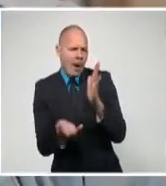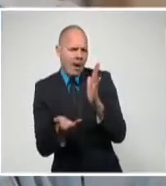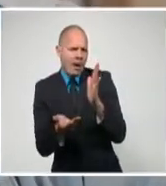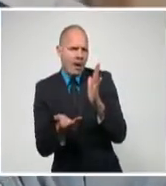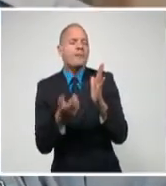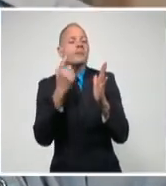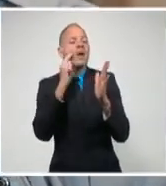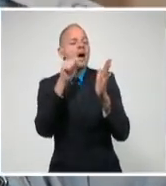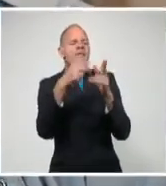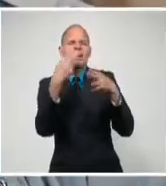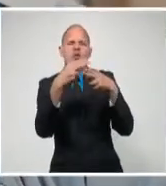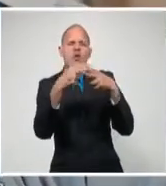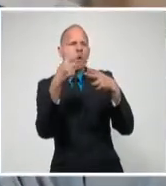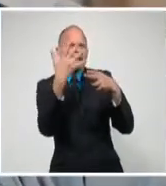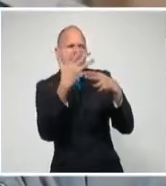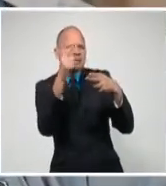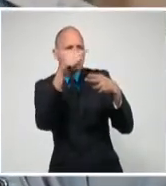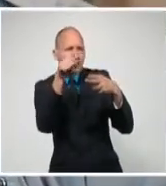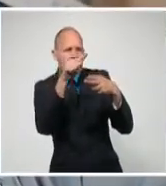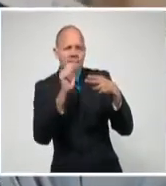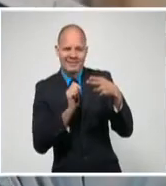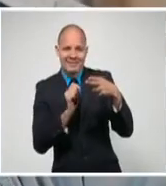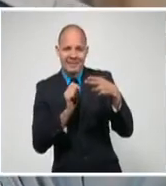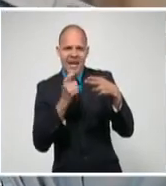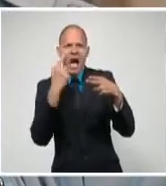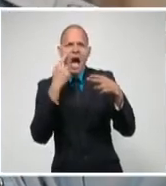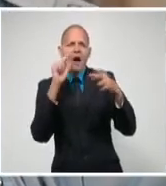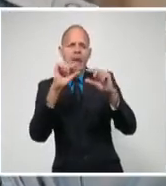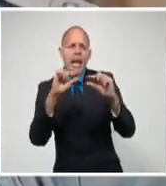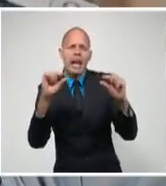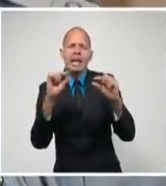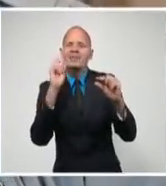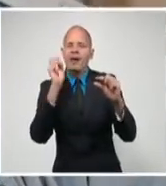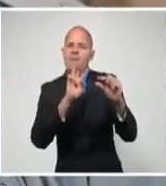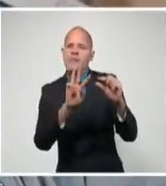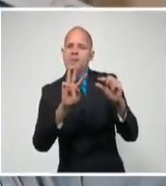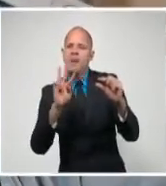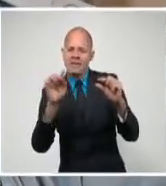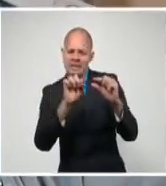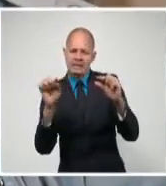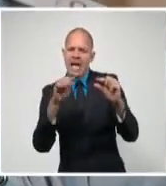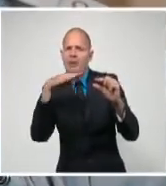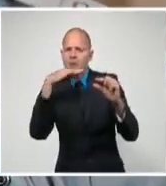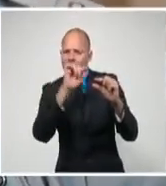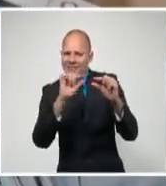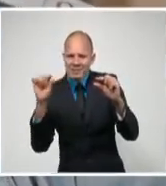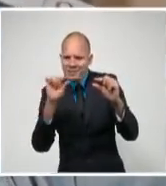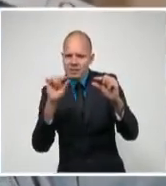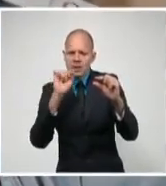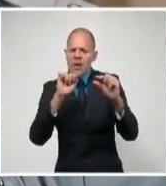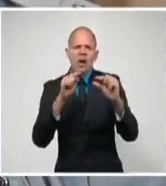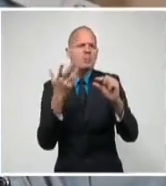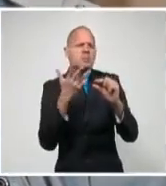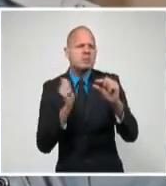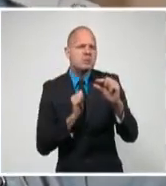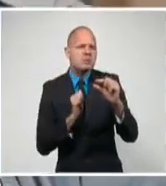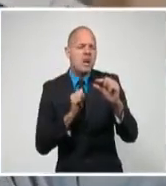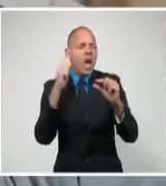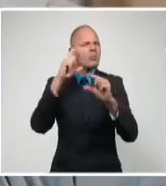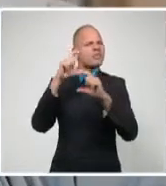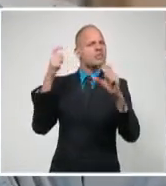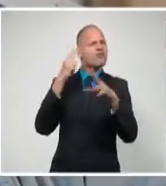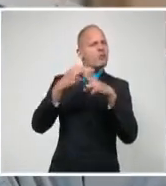de esa noticia qué fuentes se utilizaron como testimonios de científicos o testimonios de personas y ver si esa persona existe en la